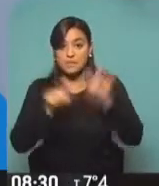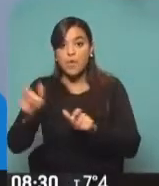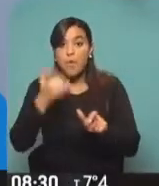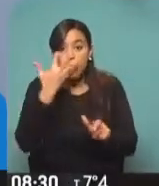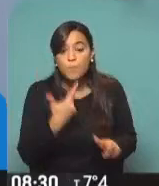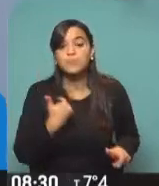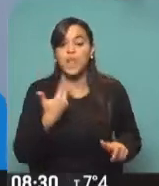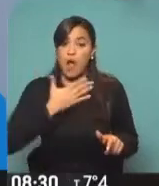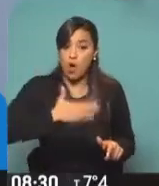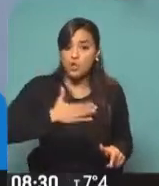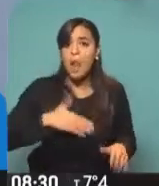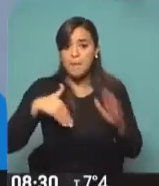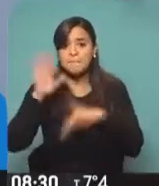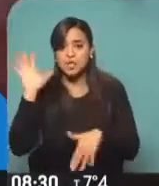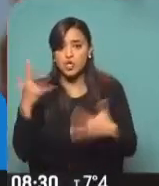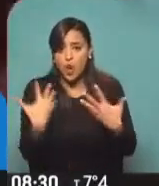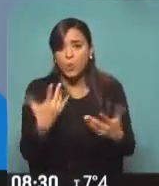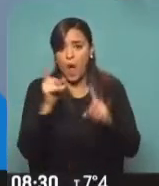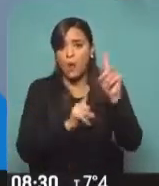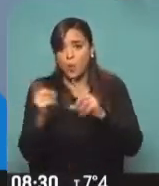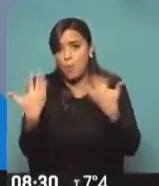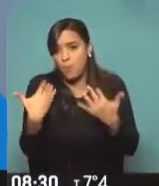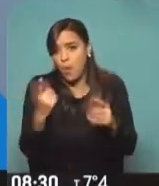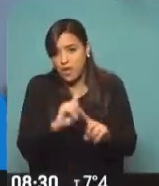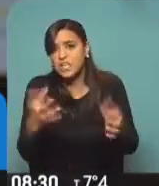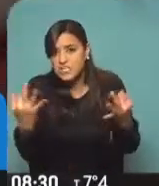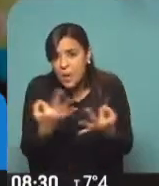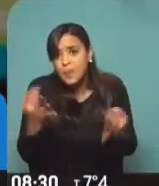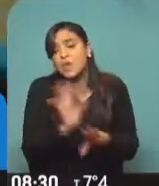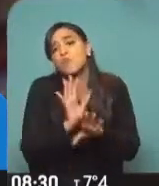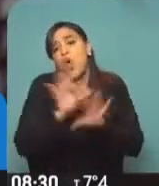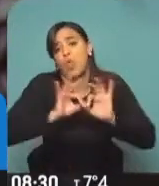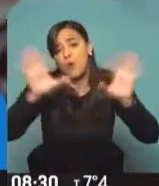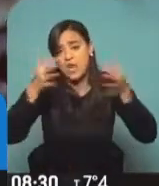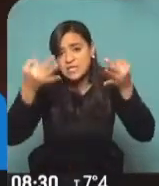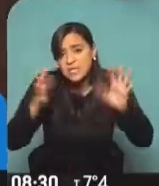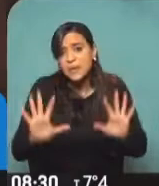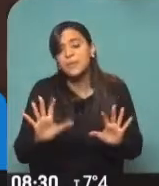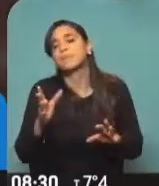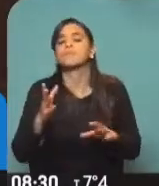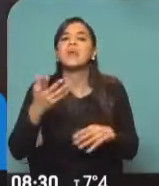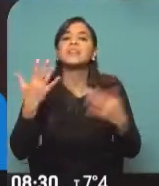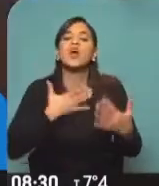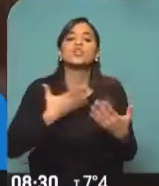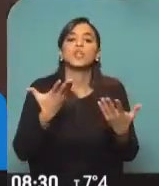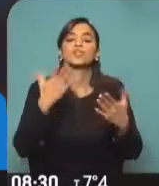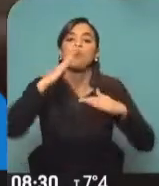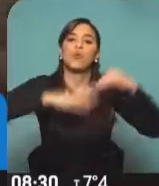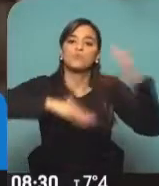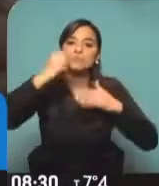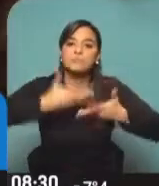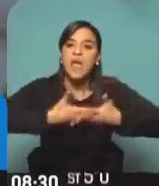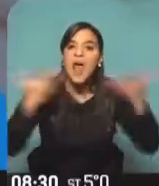están contentos la mayoría obviamente algunos pueden no y esto está bien y es parte de la democracia con las grandes obras con las grandes transformaciones